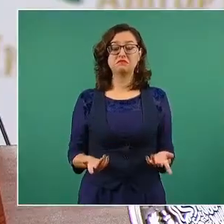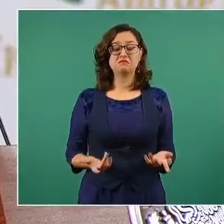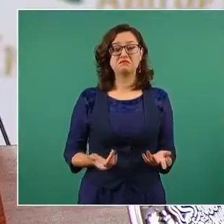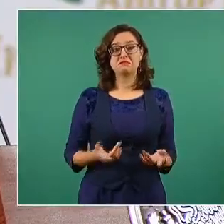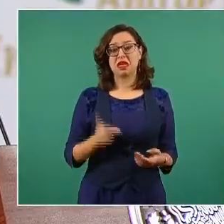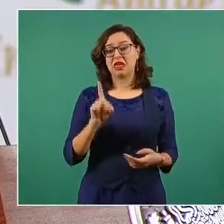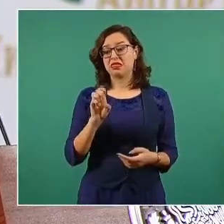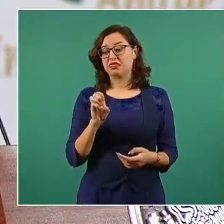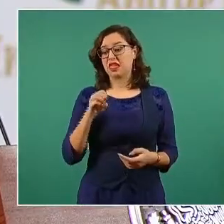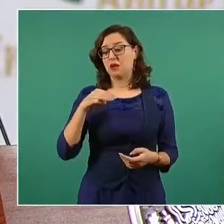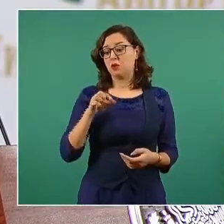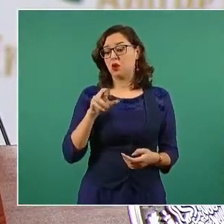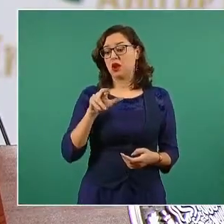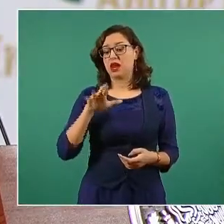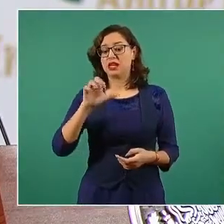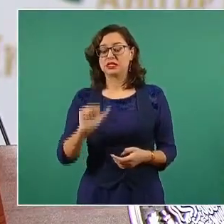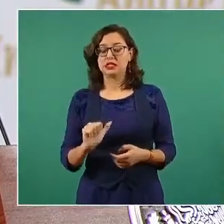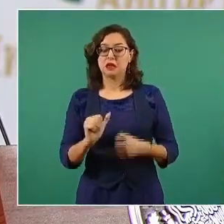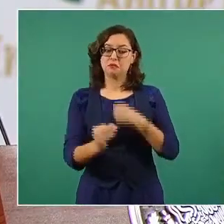les conviene,